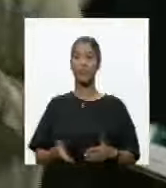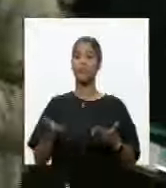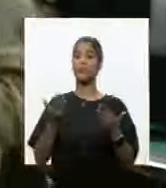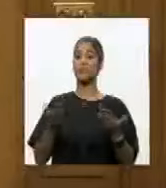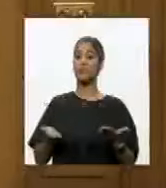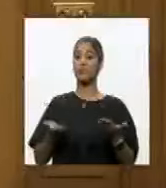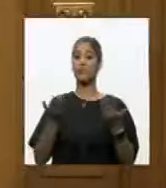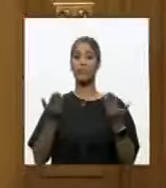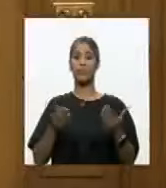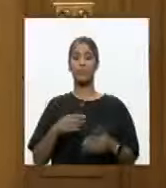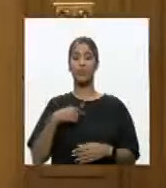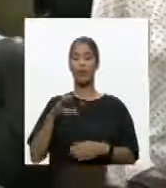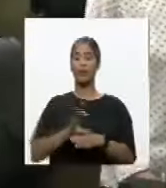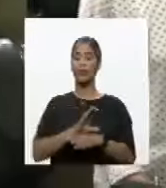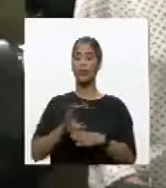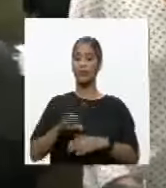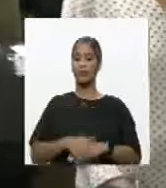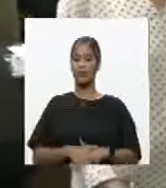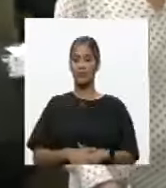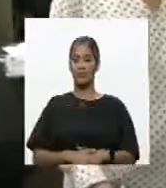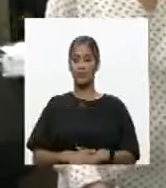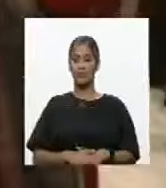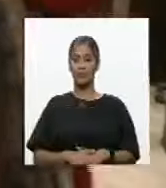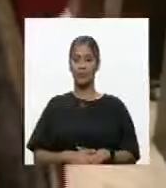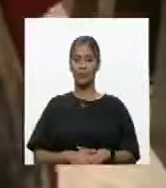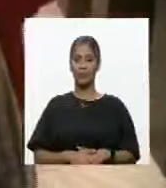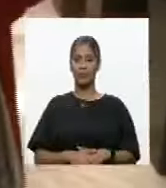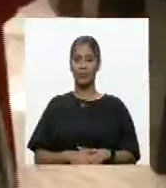¡Hey, hey, hey, hey,